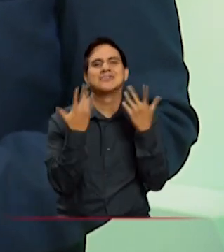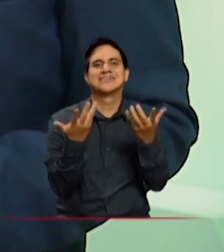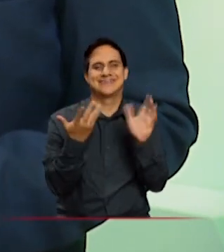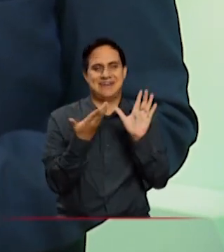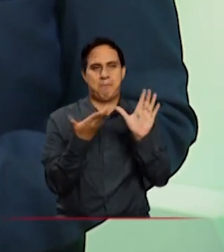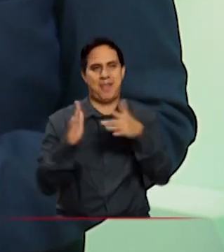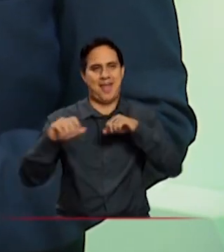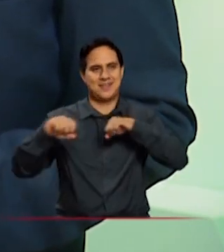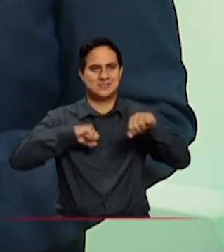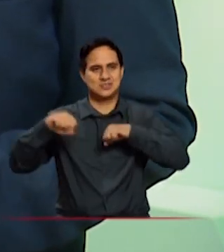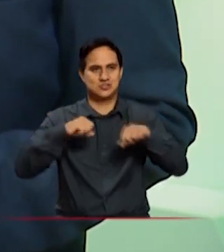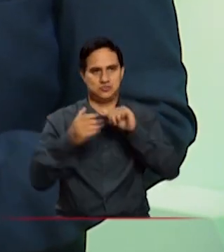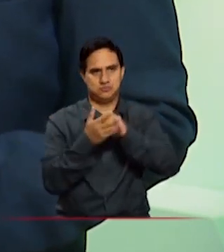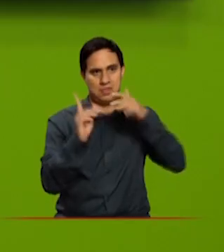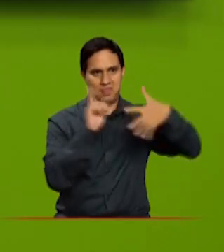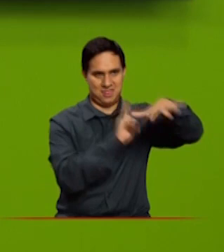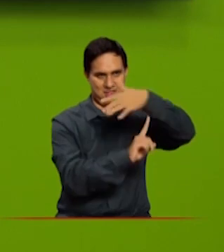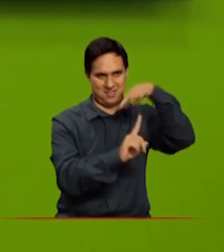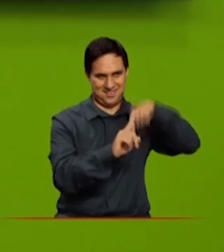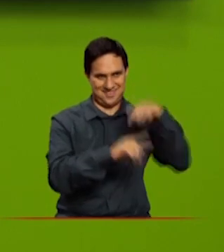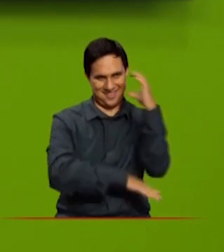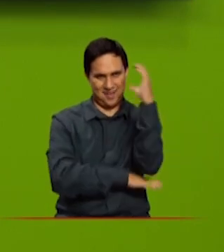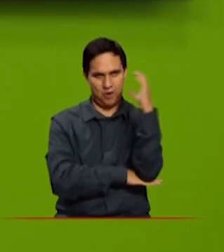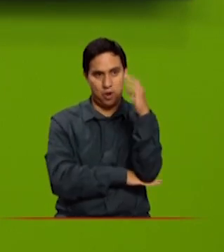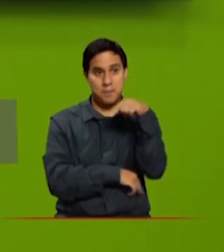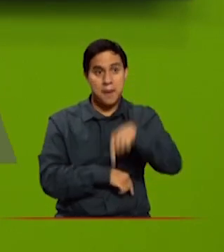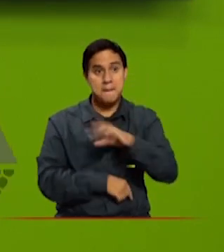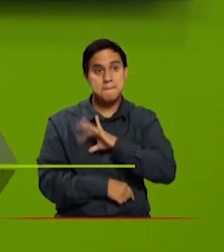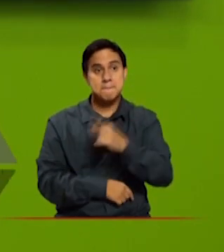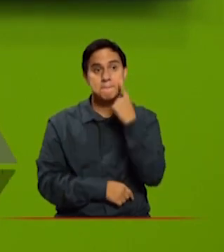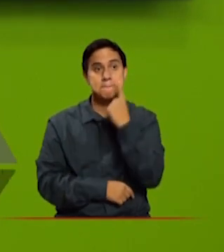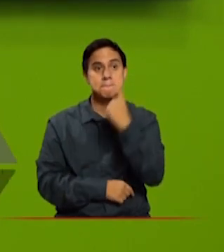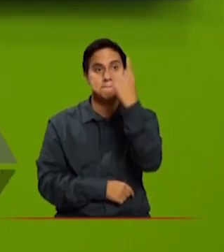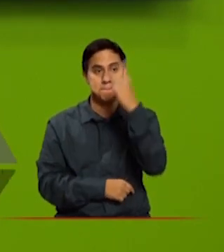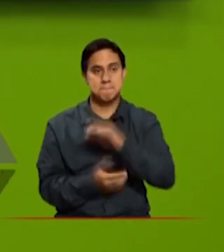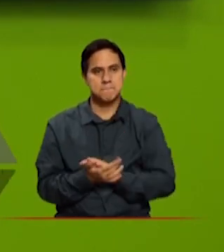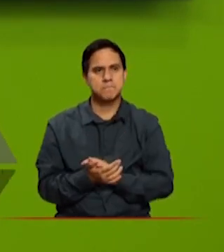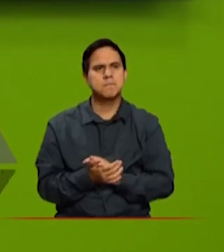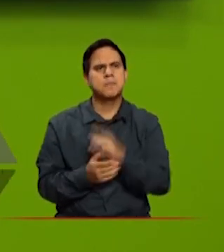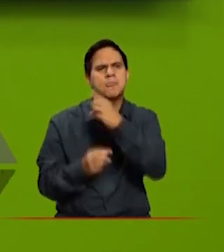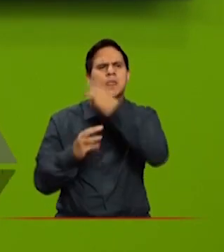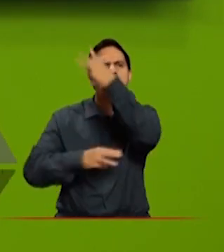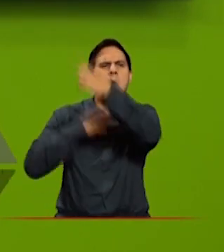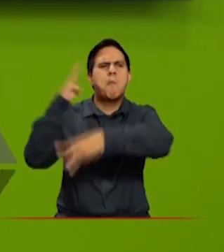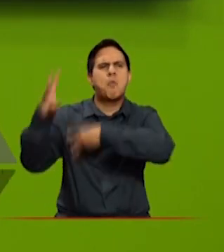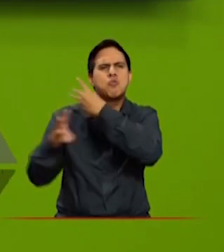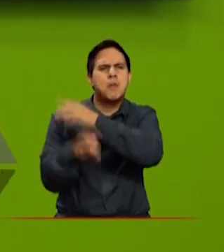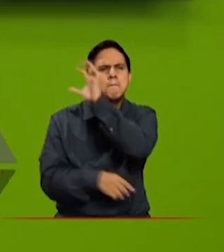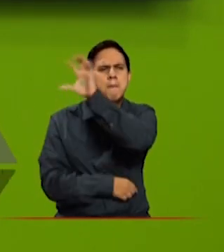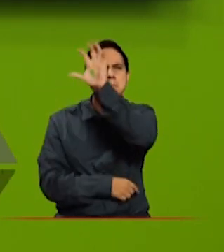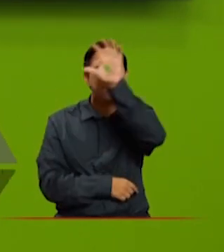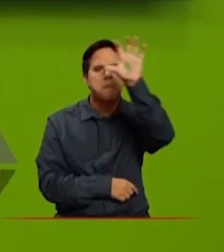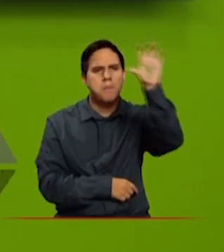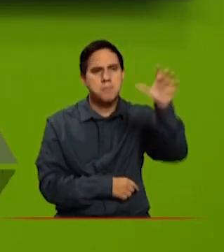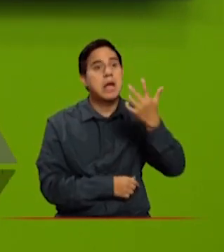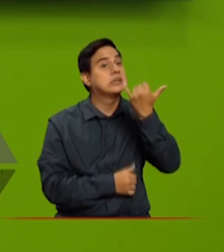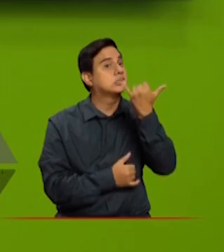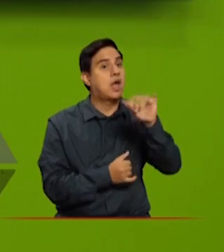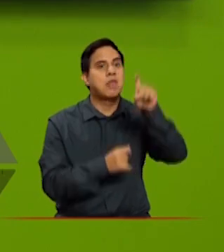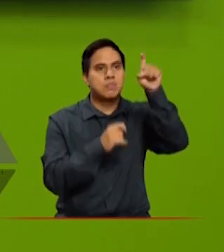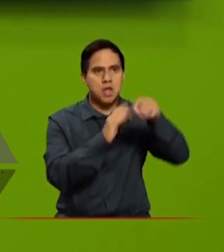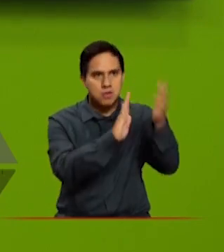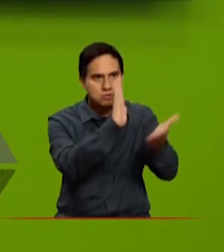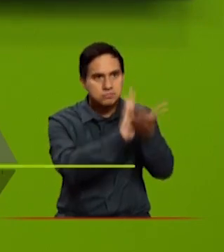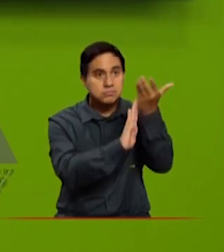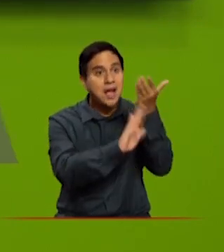la Biodiversidad del país. Se trata de un documento que todos los países del mundo deben tener actualizados antes de